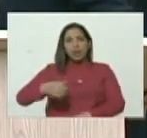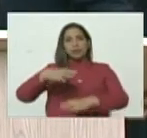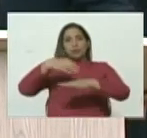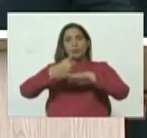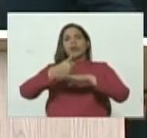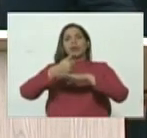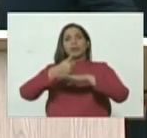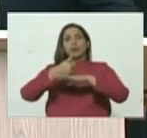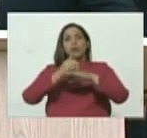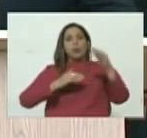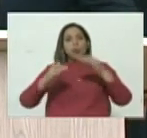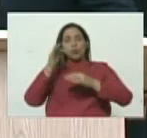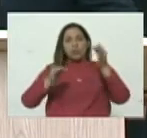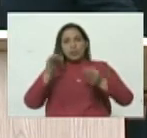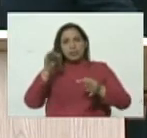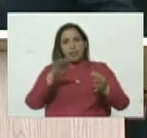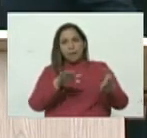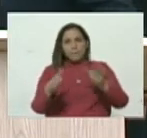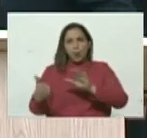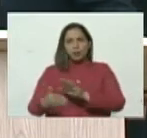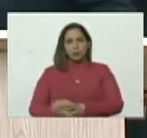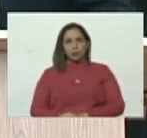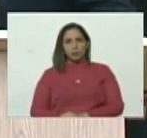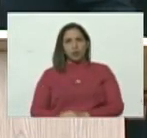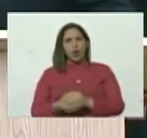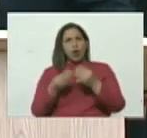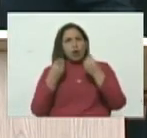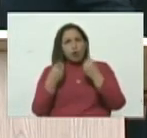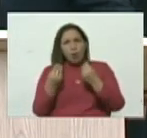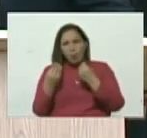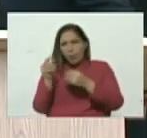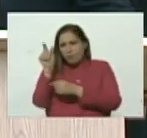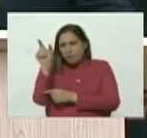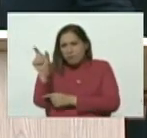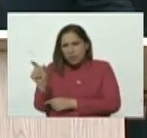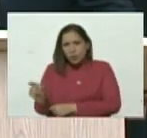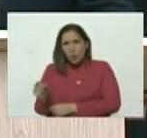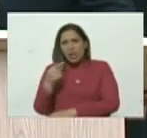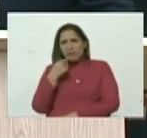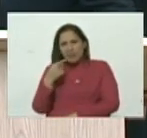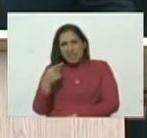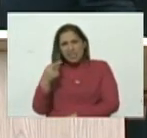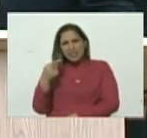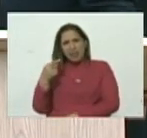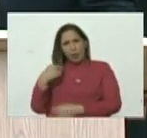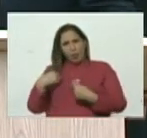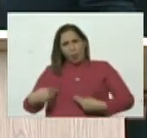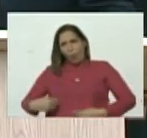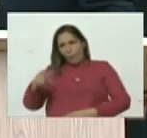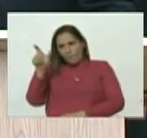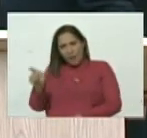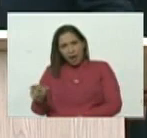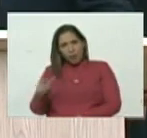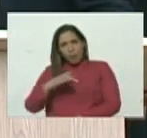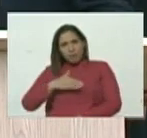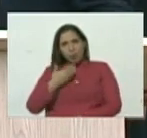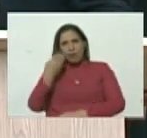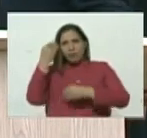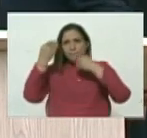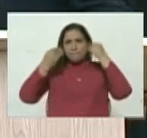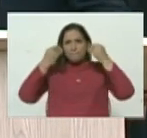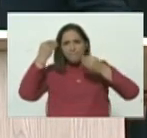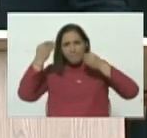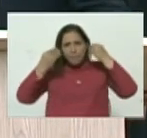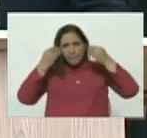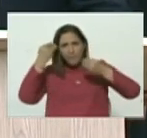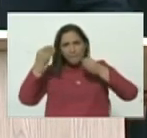Justicia asesinado. ¿Cómo un ser humano, que se dice ser humano, puede planificar el homicidio